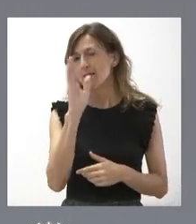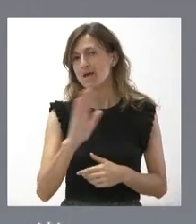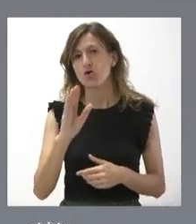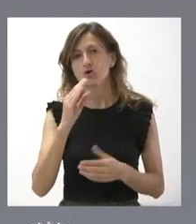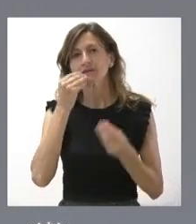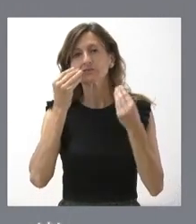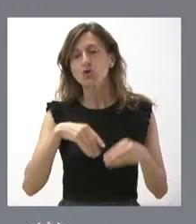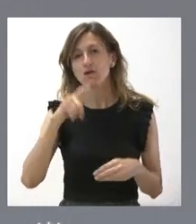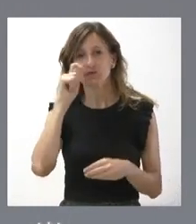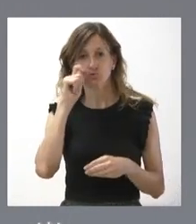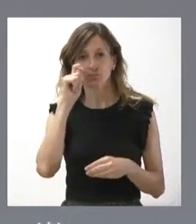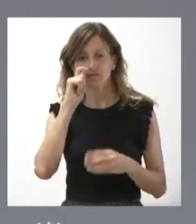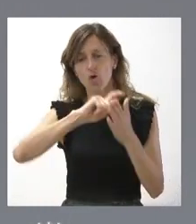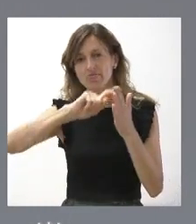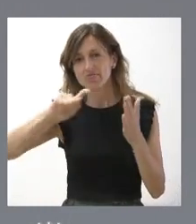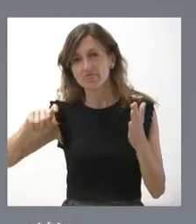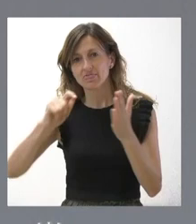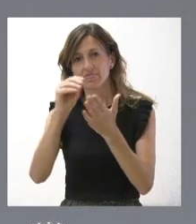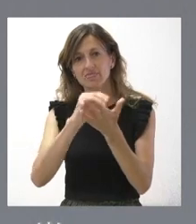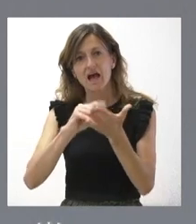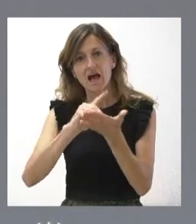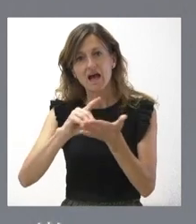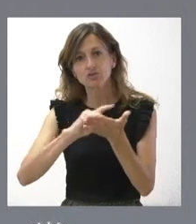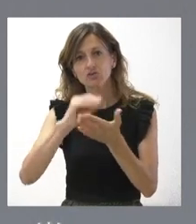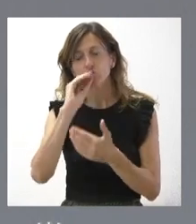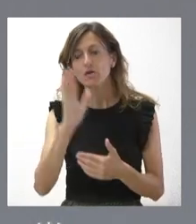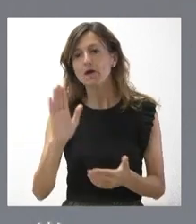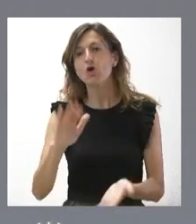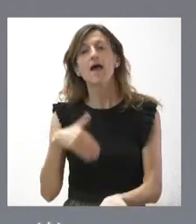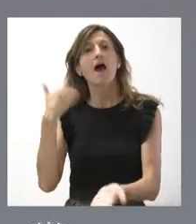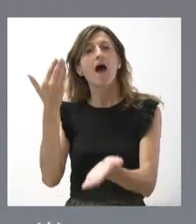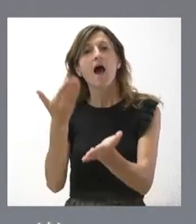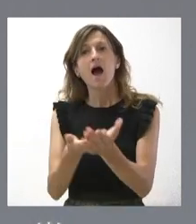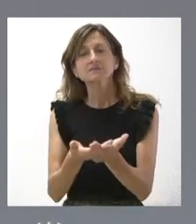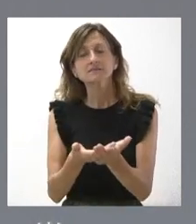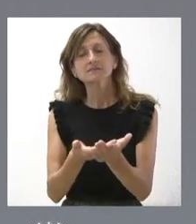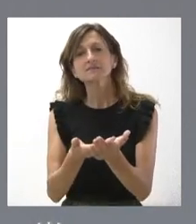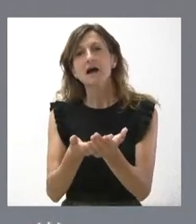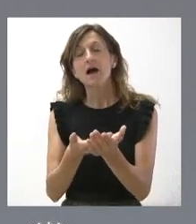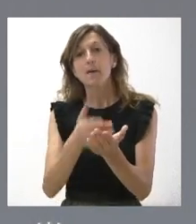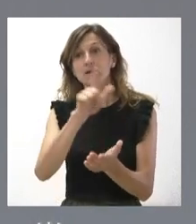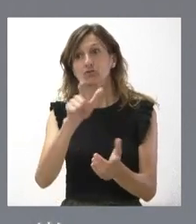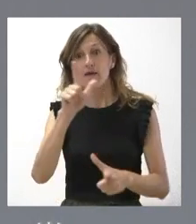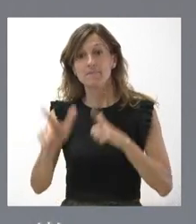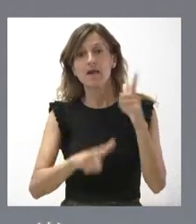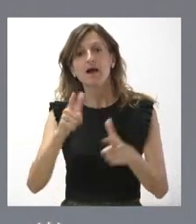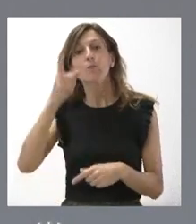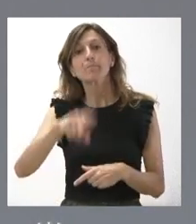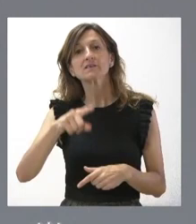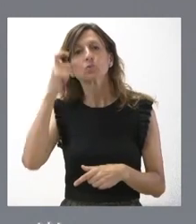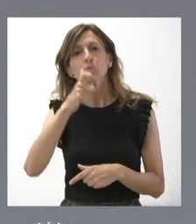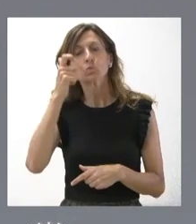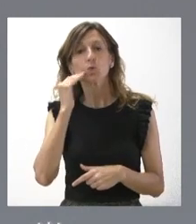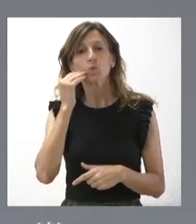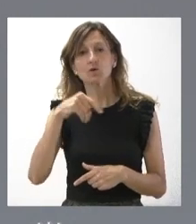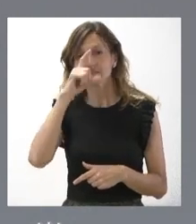histórica, que tenía los mejores datos de la serie histórica hasta ahora. Los viajeros durante el mes de julio de este